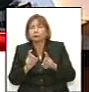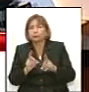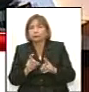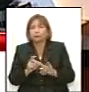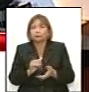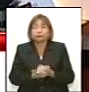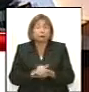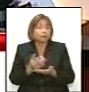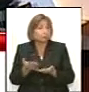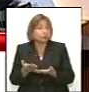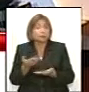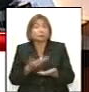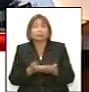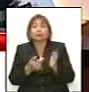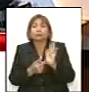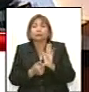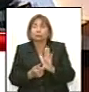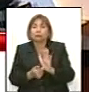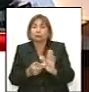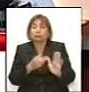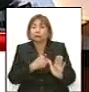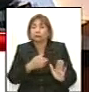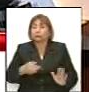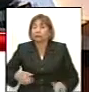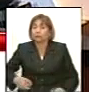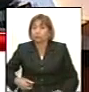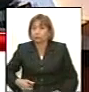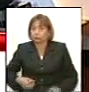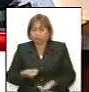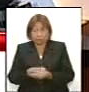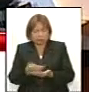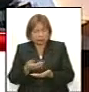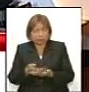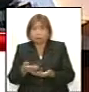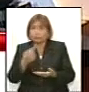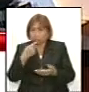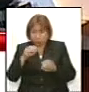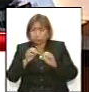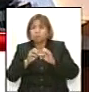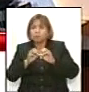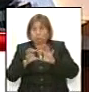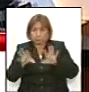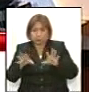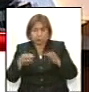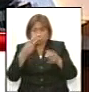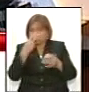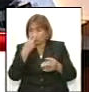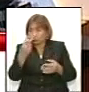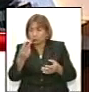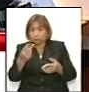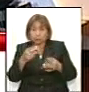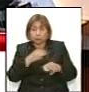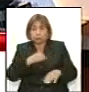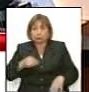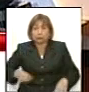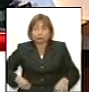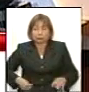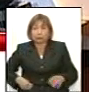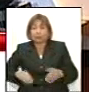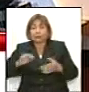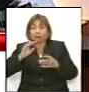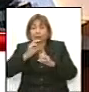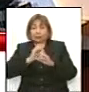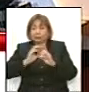de la presidencia, todos los gastos del proyecto especial se encuentran en la página de transparencia del Ministerio de Cultura, que además es